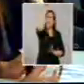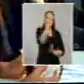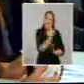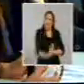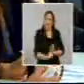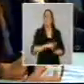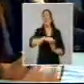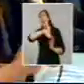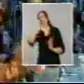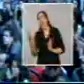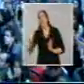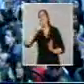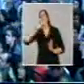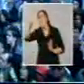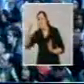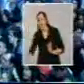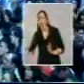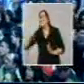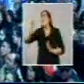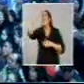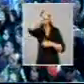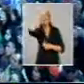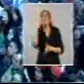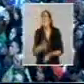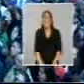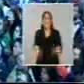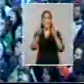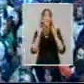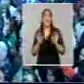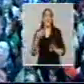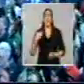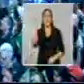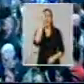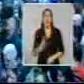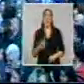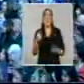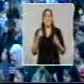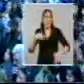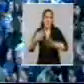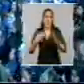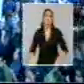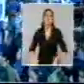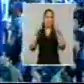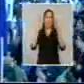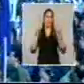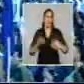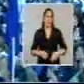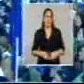Por eso,